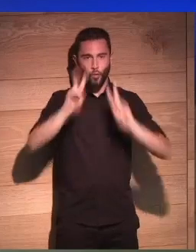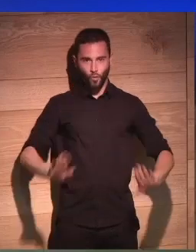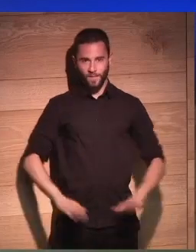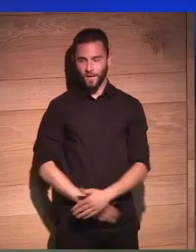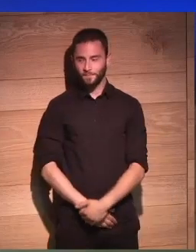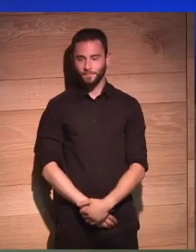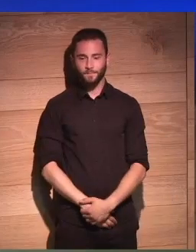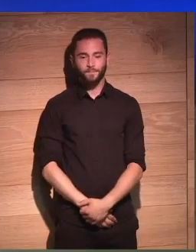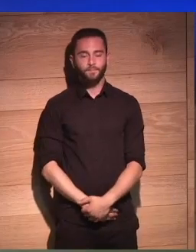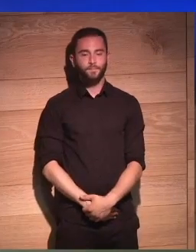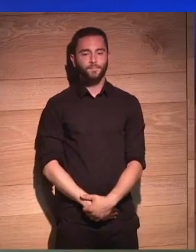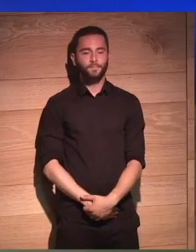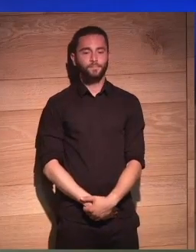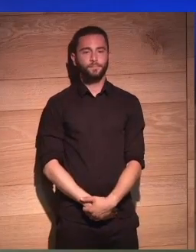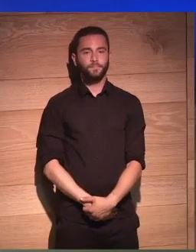la última. Sí.